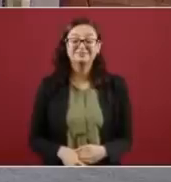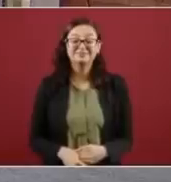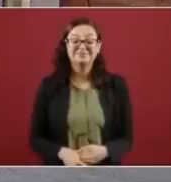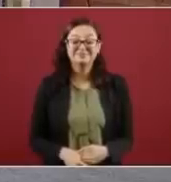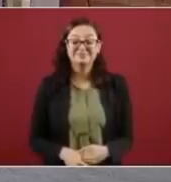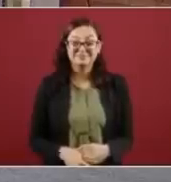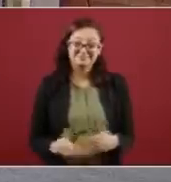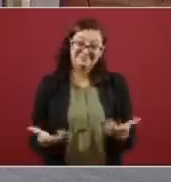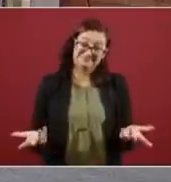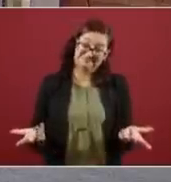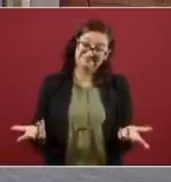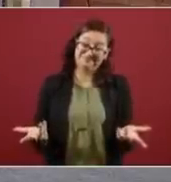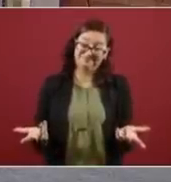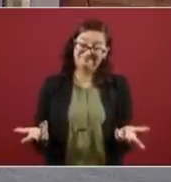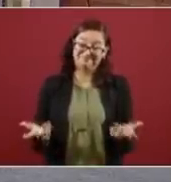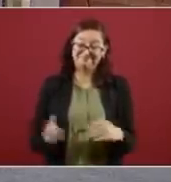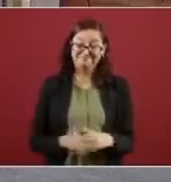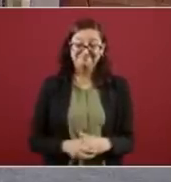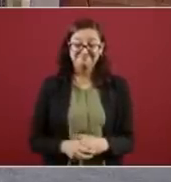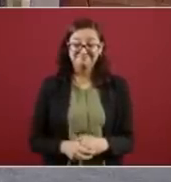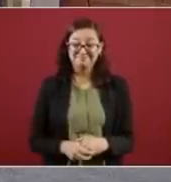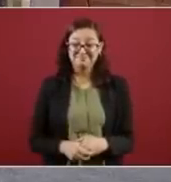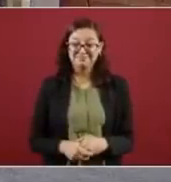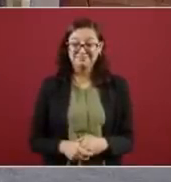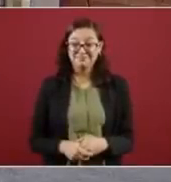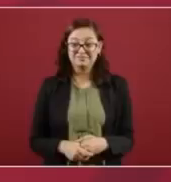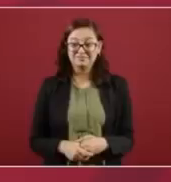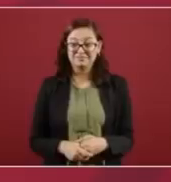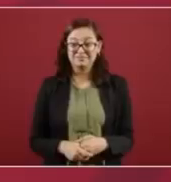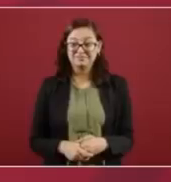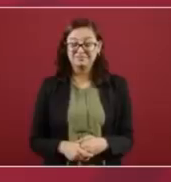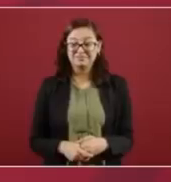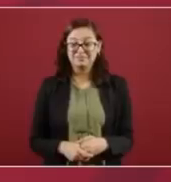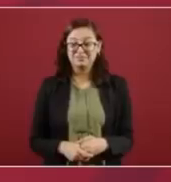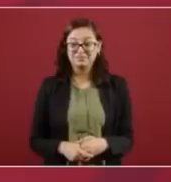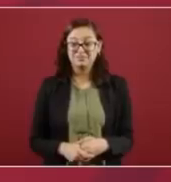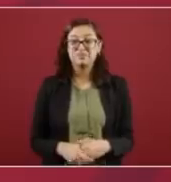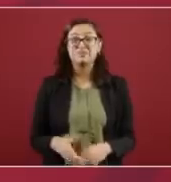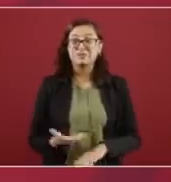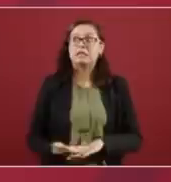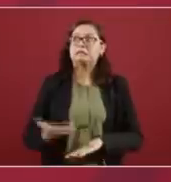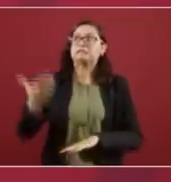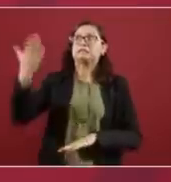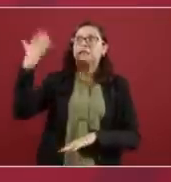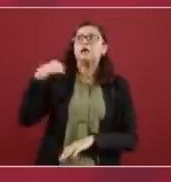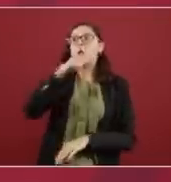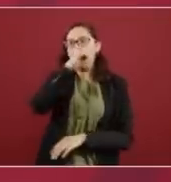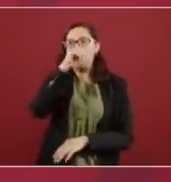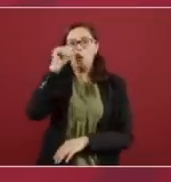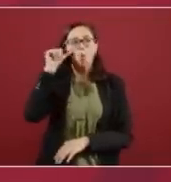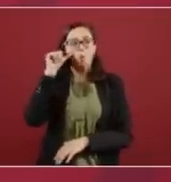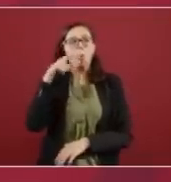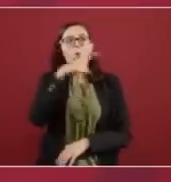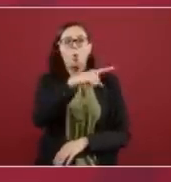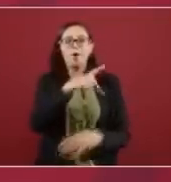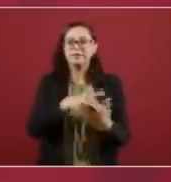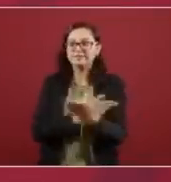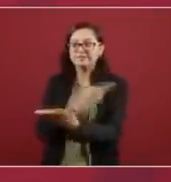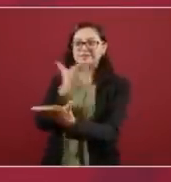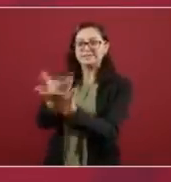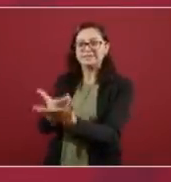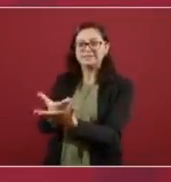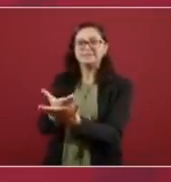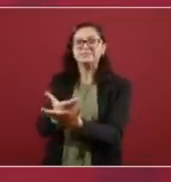se dice que rechazaron reformas al presidente juárez porque era un congreso